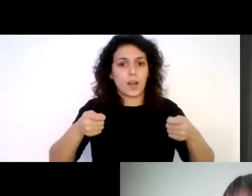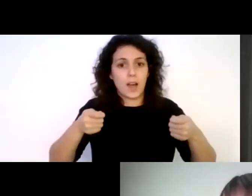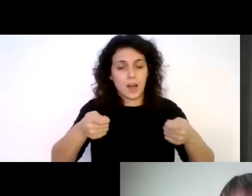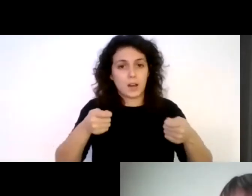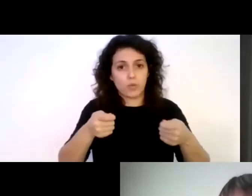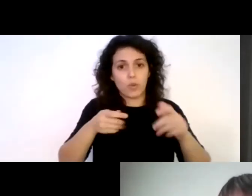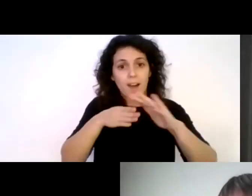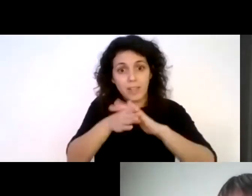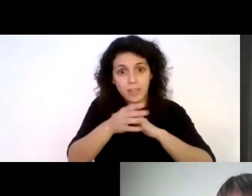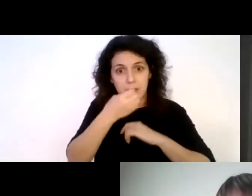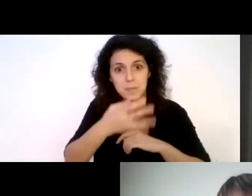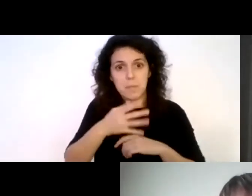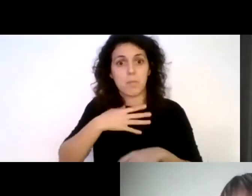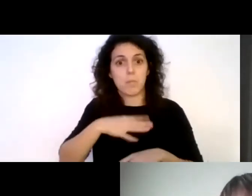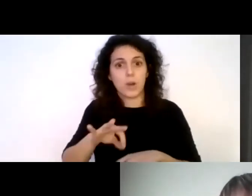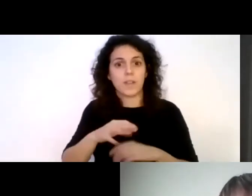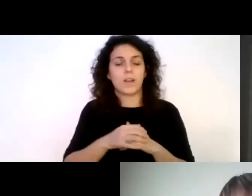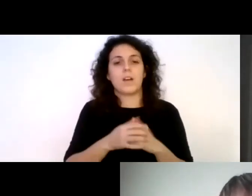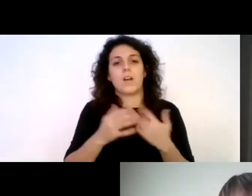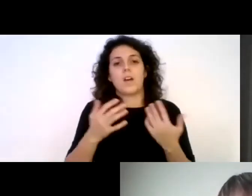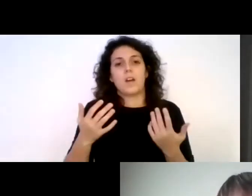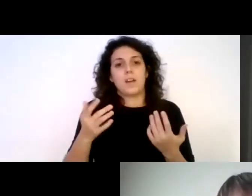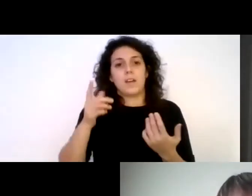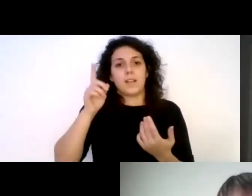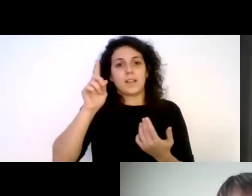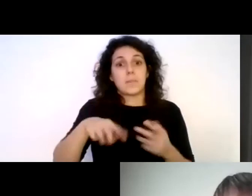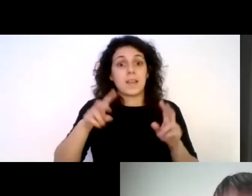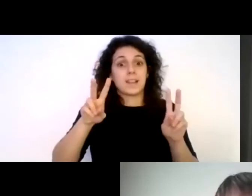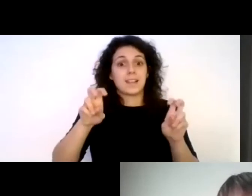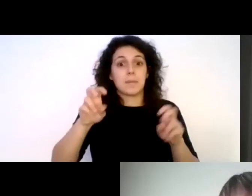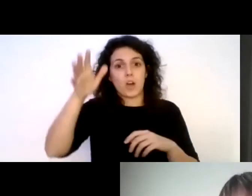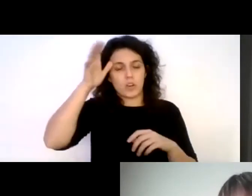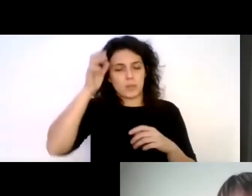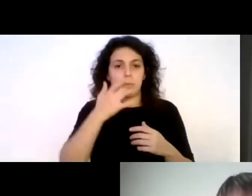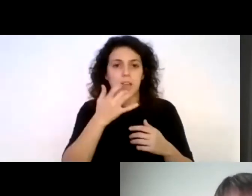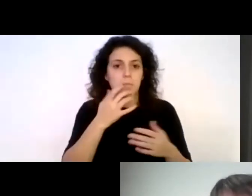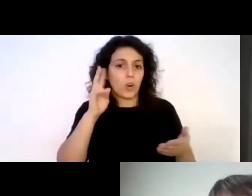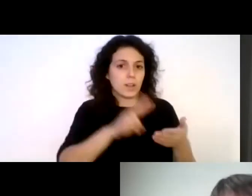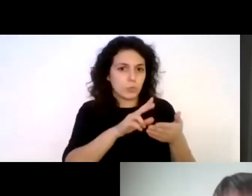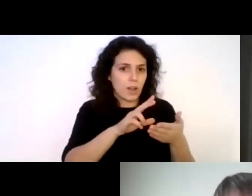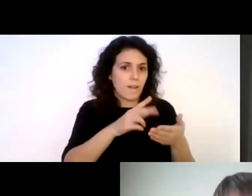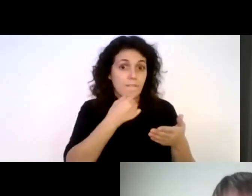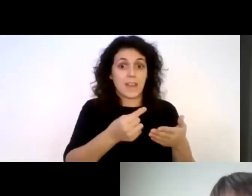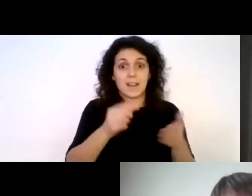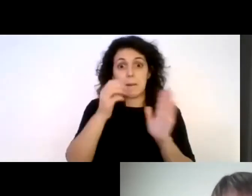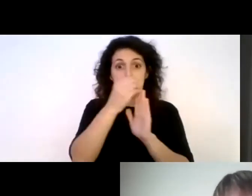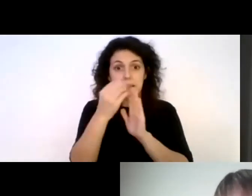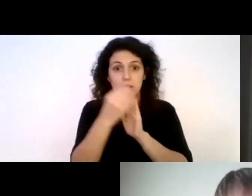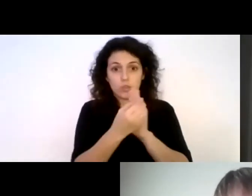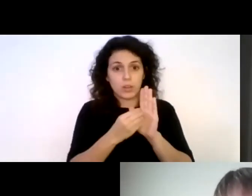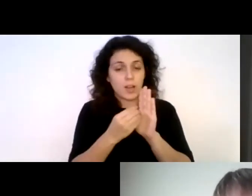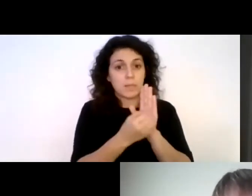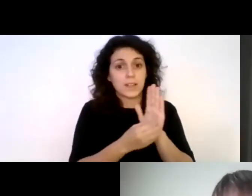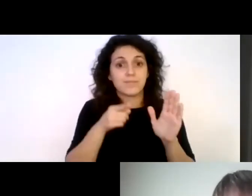Y aparte, pues también un poco el tema cognitivo, lectura fácil, pictogramas, que es lo que queremos abordar, si podemos, el